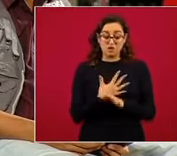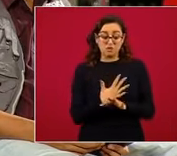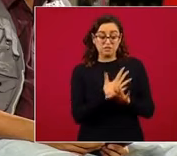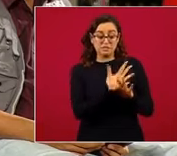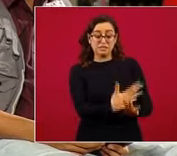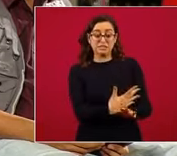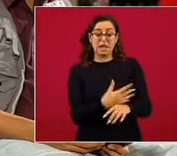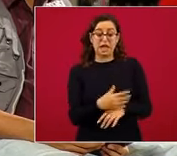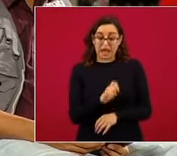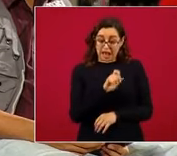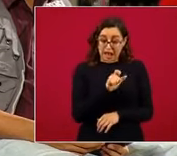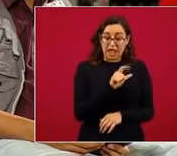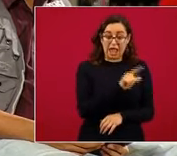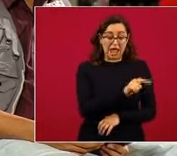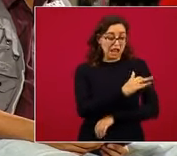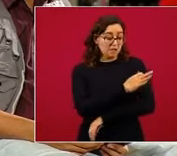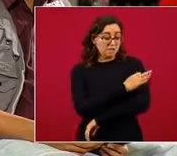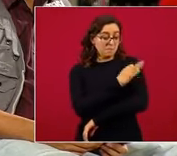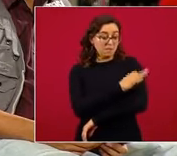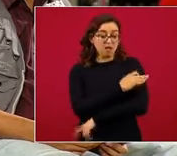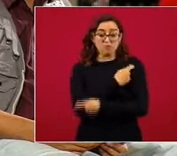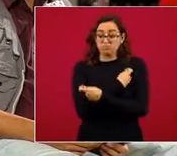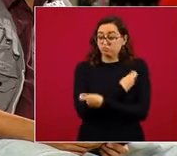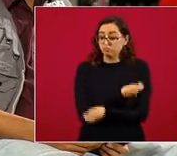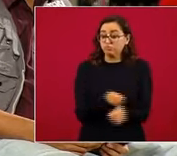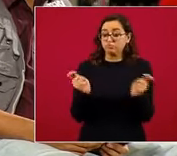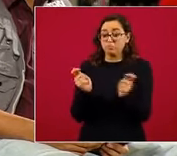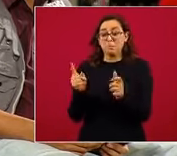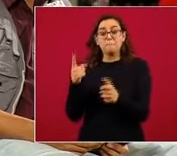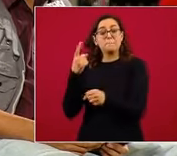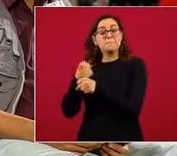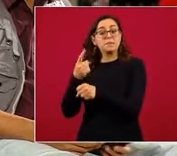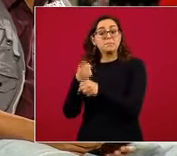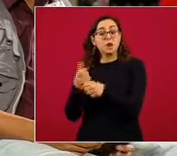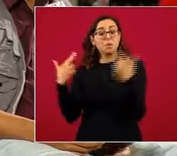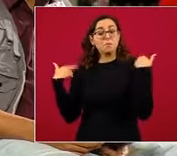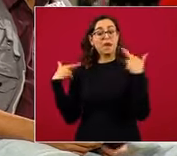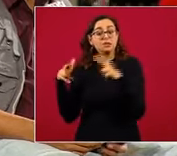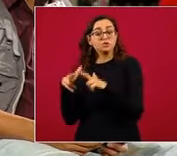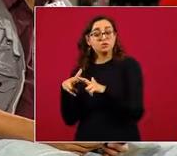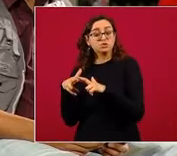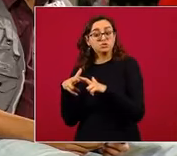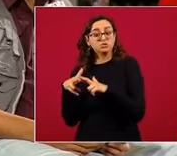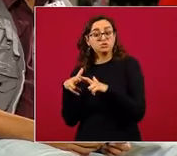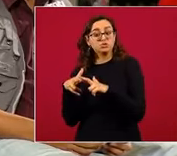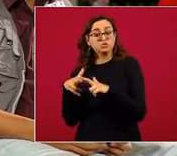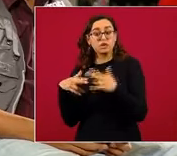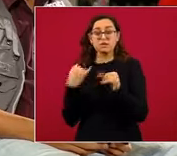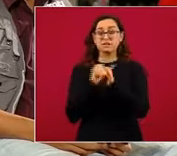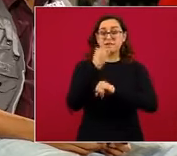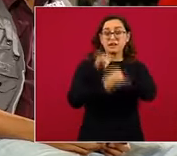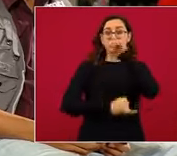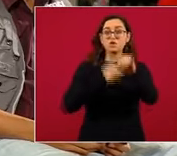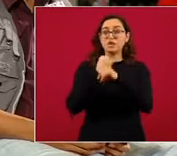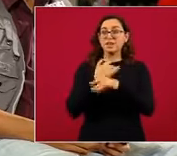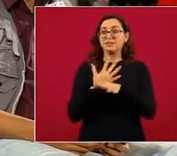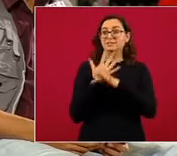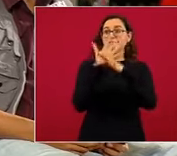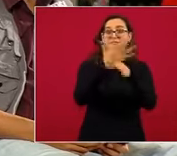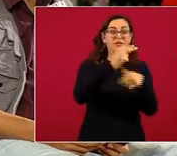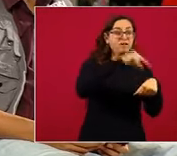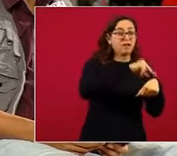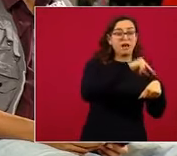magisterial, contrariando los protocolos internacionales y seguramente a los suyos. Mi pregunta específica es, a través de la